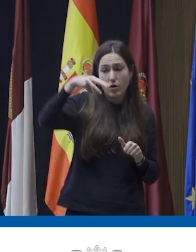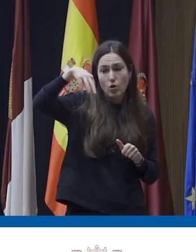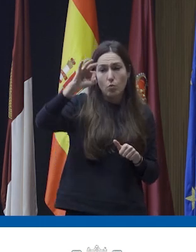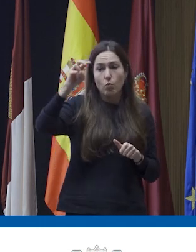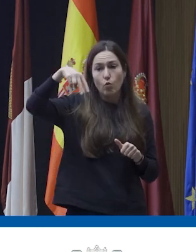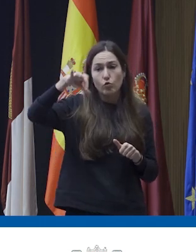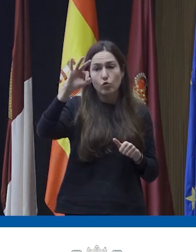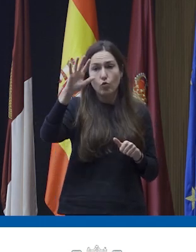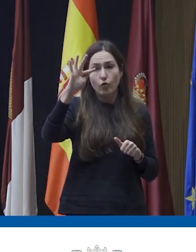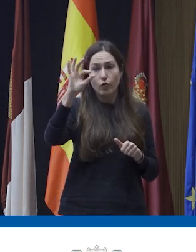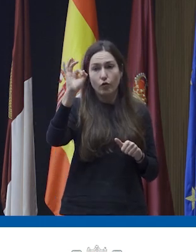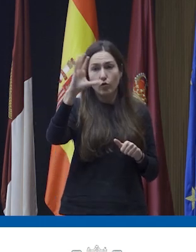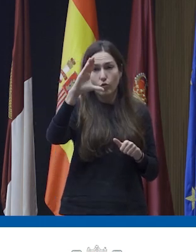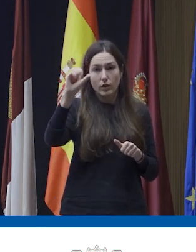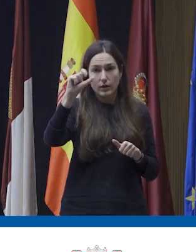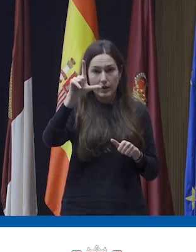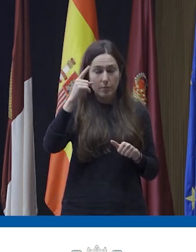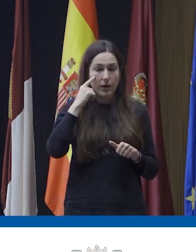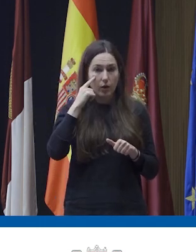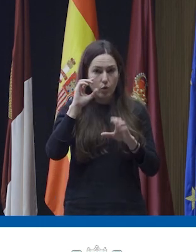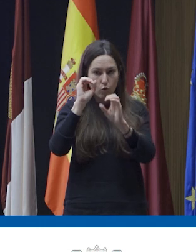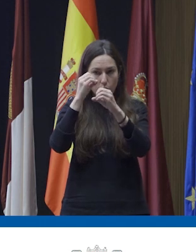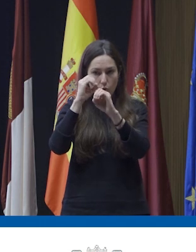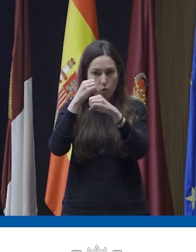el foco de lejos, pero tienen como